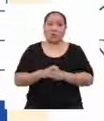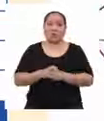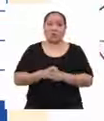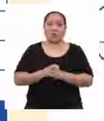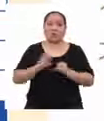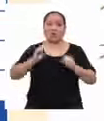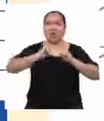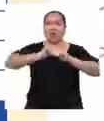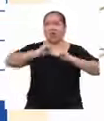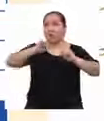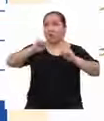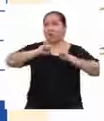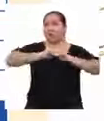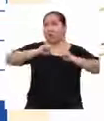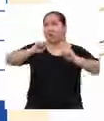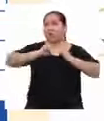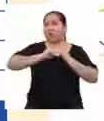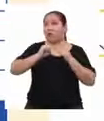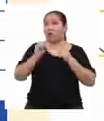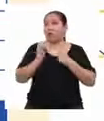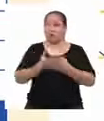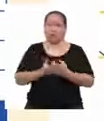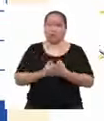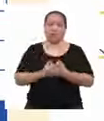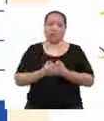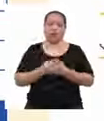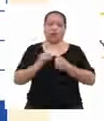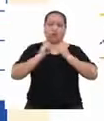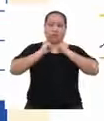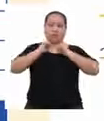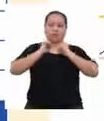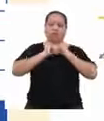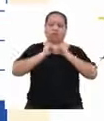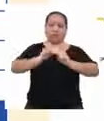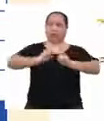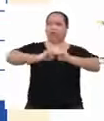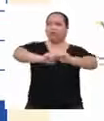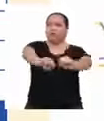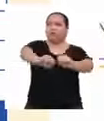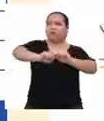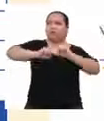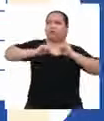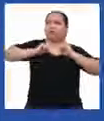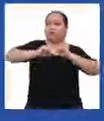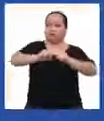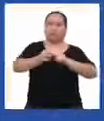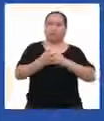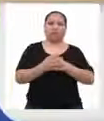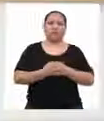es la de hacer deporte o ejercicios físicos.